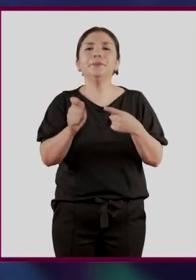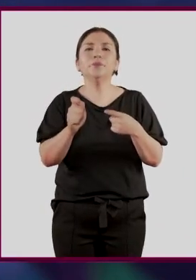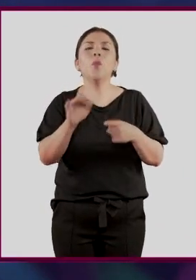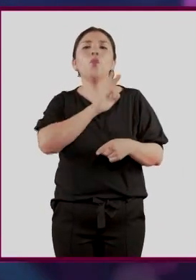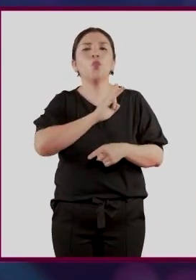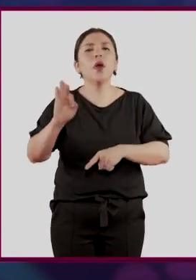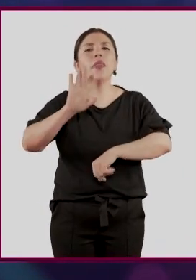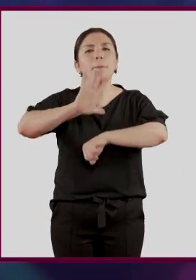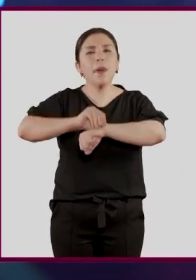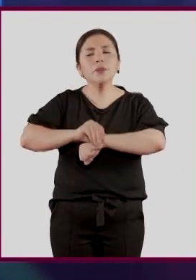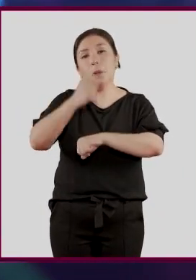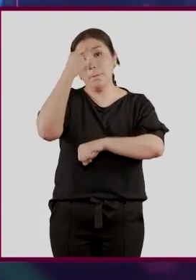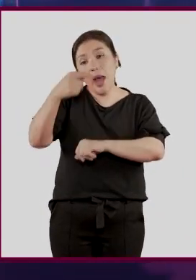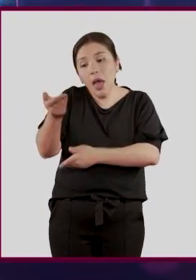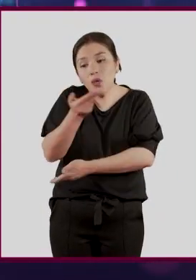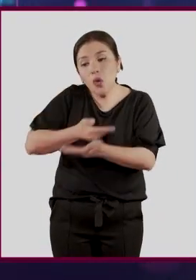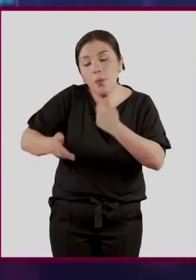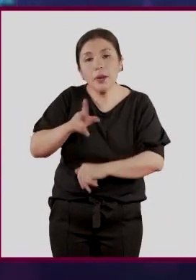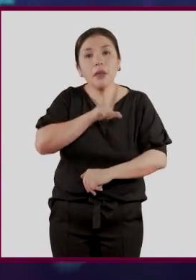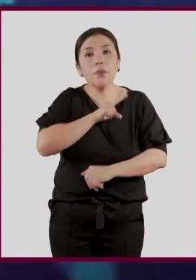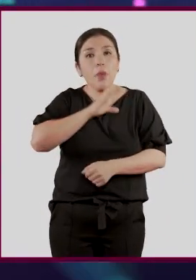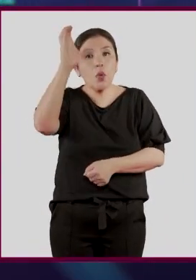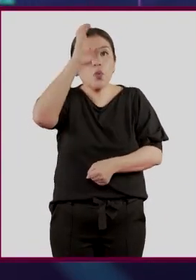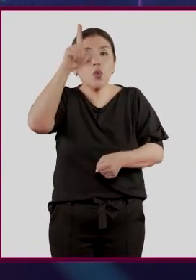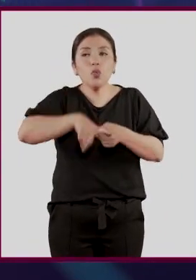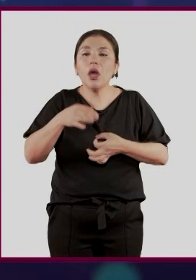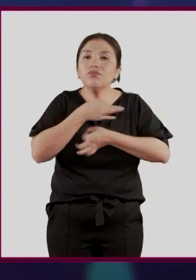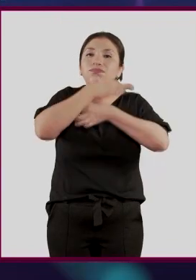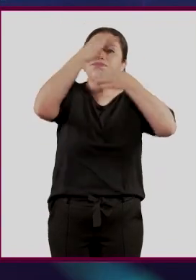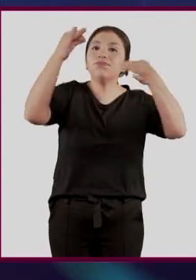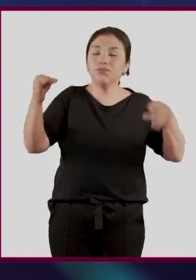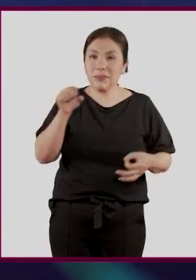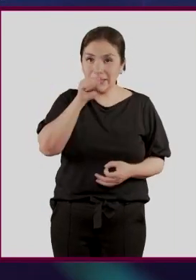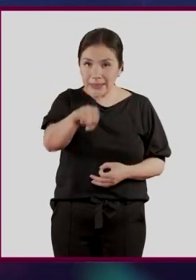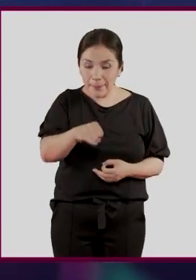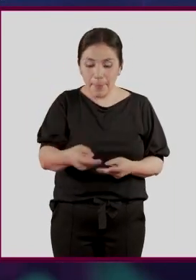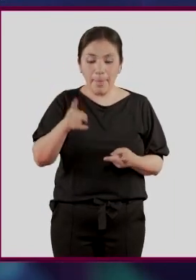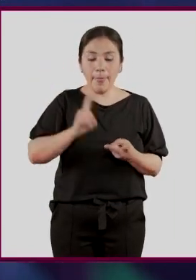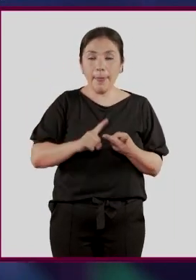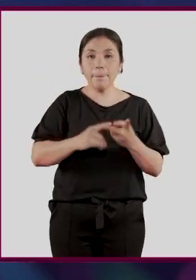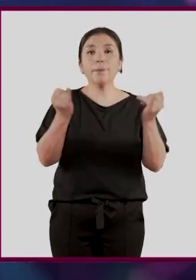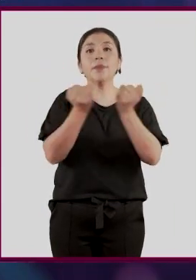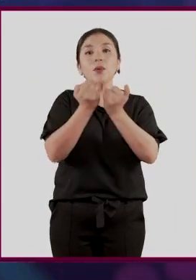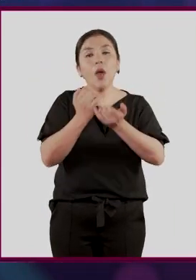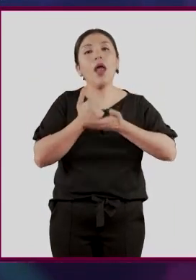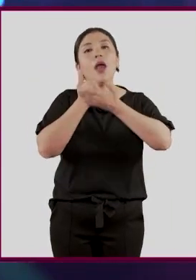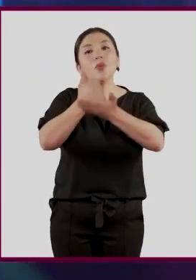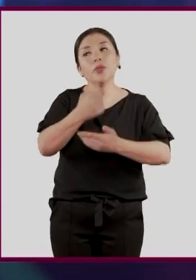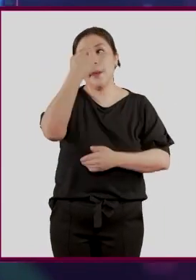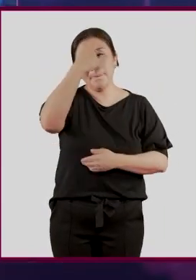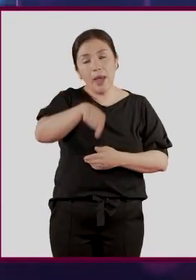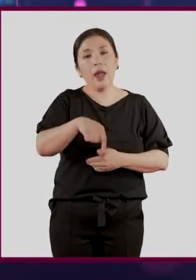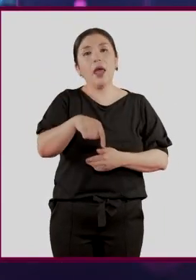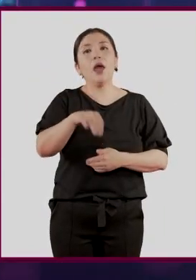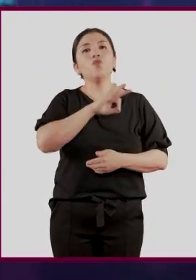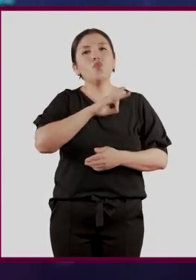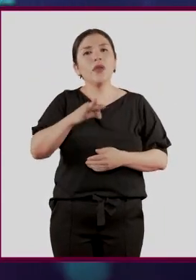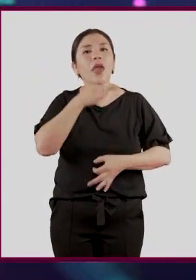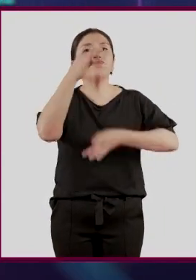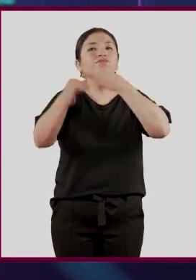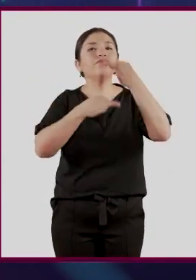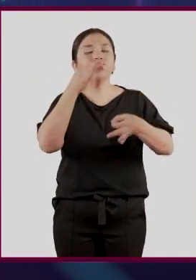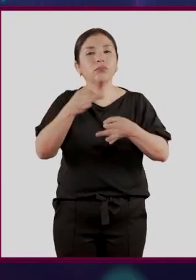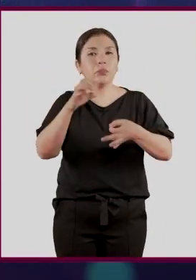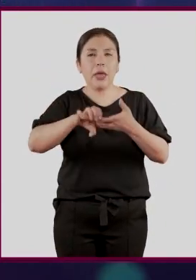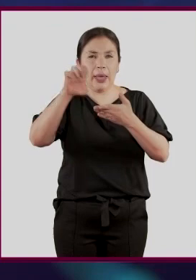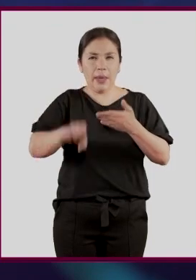nos permite compartir nuestras obras con el mundo, ¿no? También nos ayuda para la autopromoción,